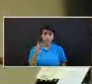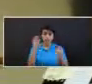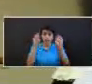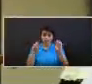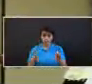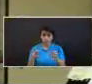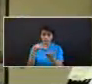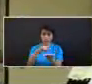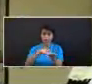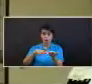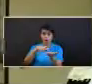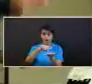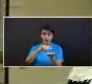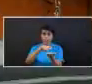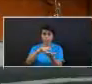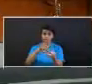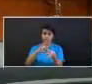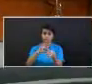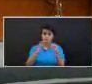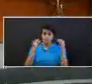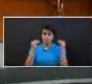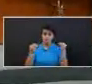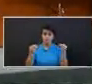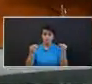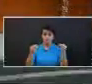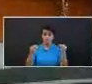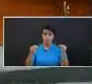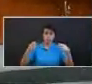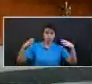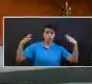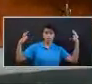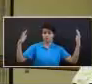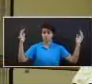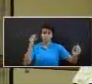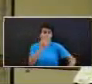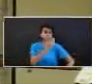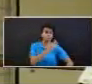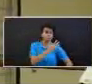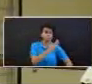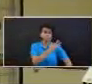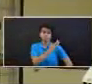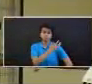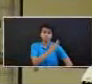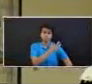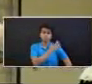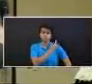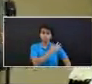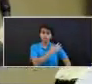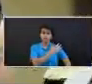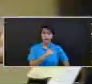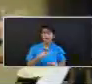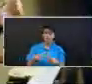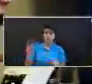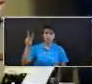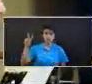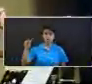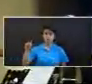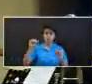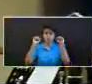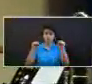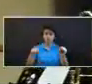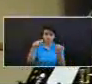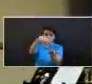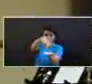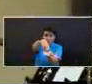lugares de mucho pompa y muy elegantes, pero que no son capaces de doblar